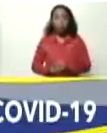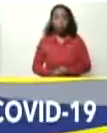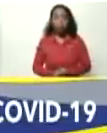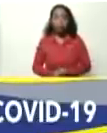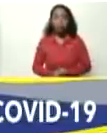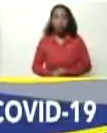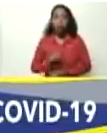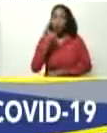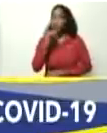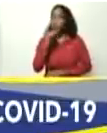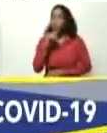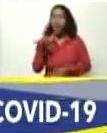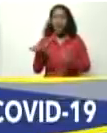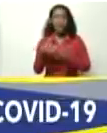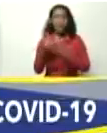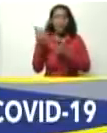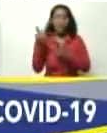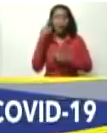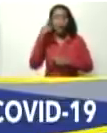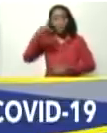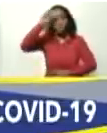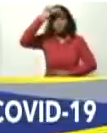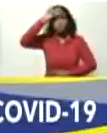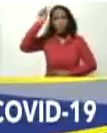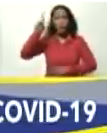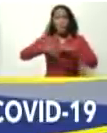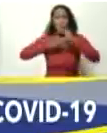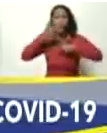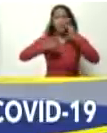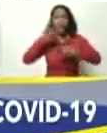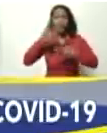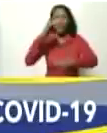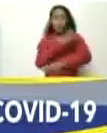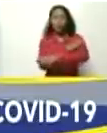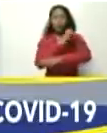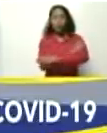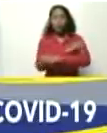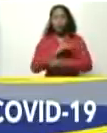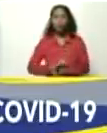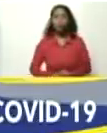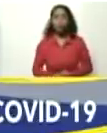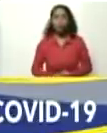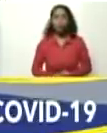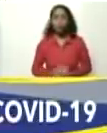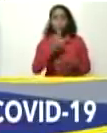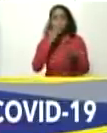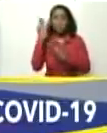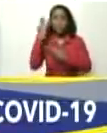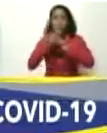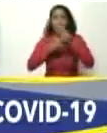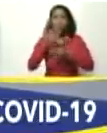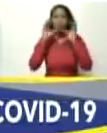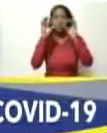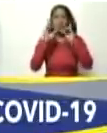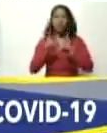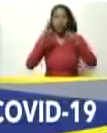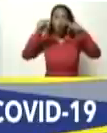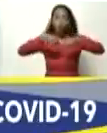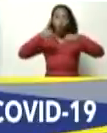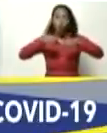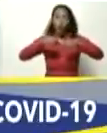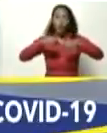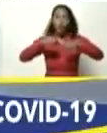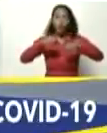No tienen límite para la estupidez en política la ultraderecha. Ahí tomaron una decisión hoy, ni